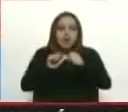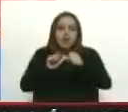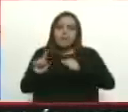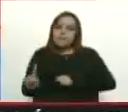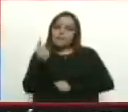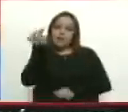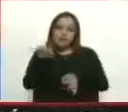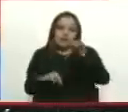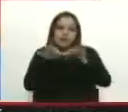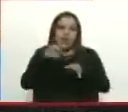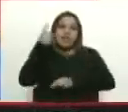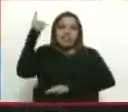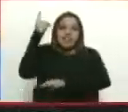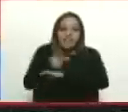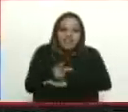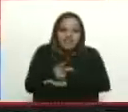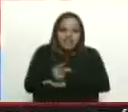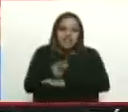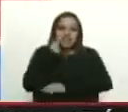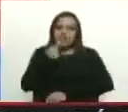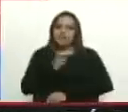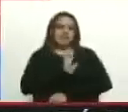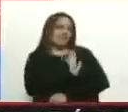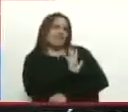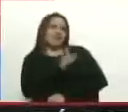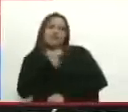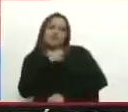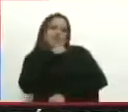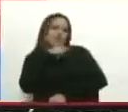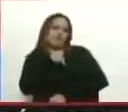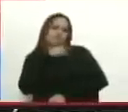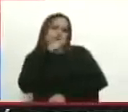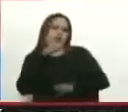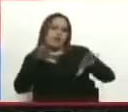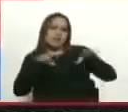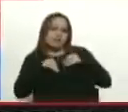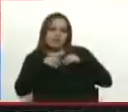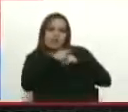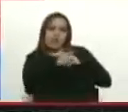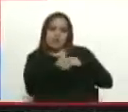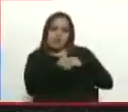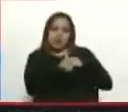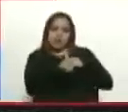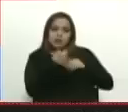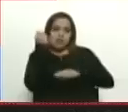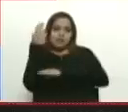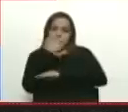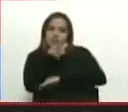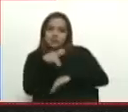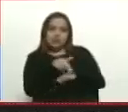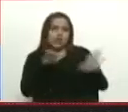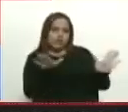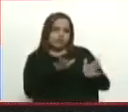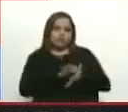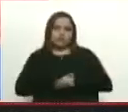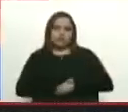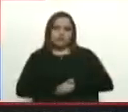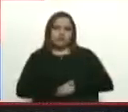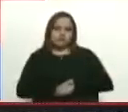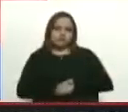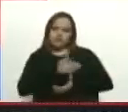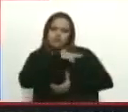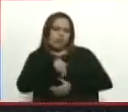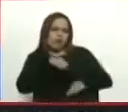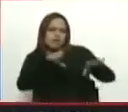Justicia debería decir, no aceptamos esto de la Asamblea Nacional. No aceptamos esa